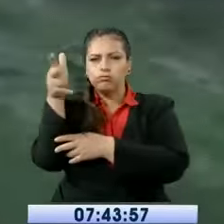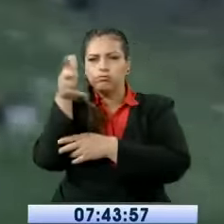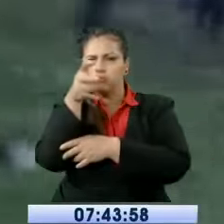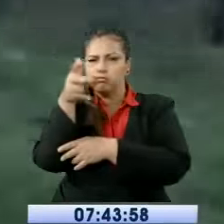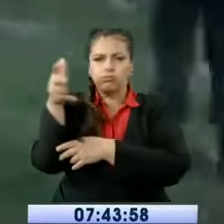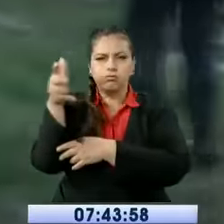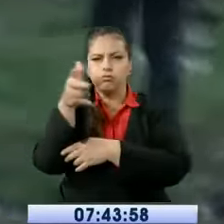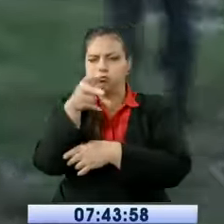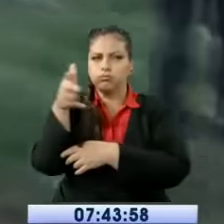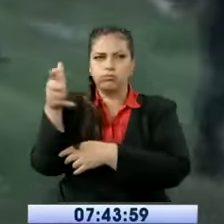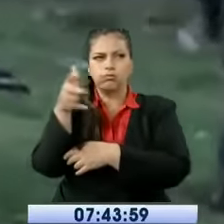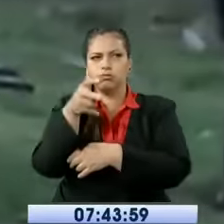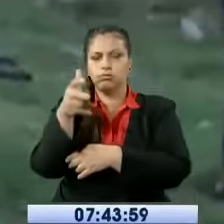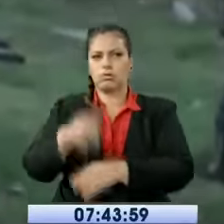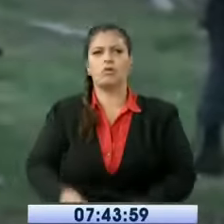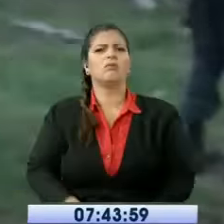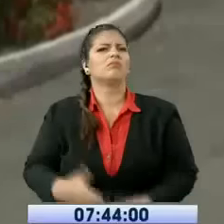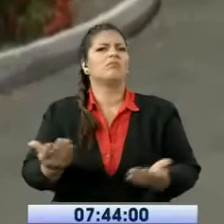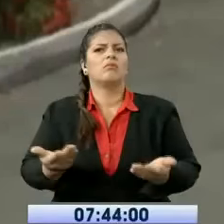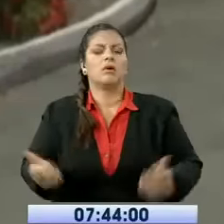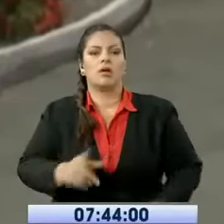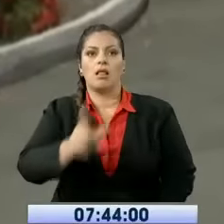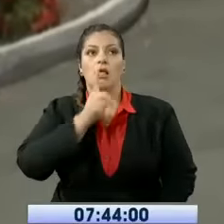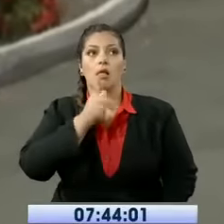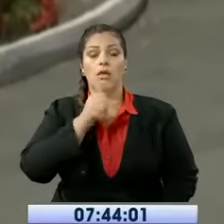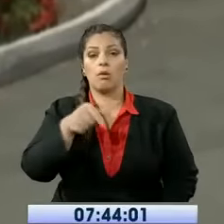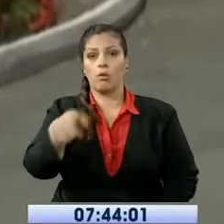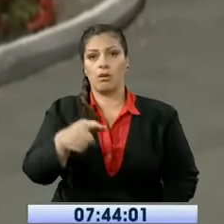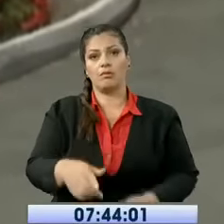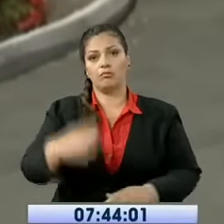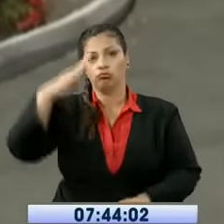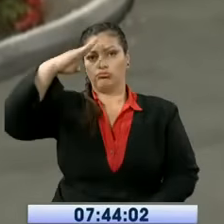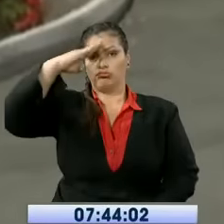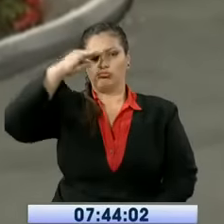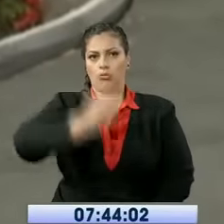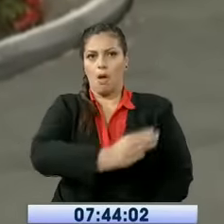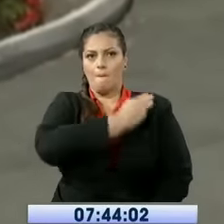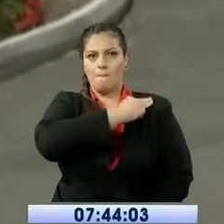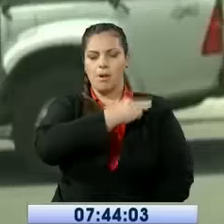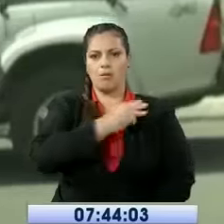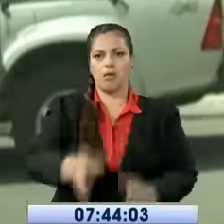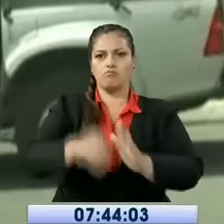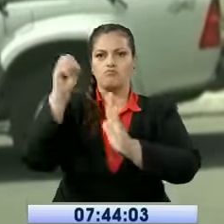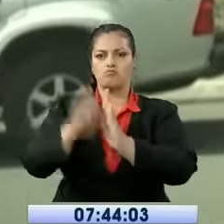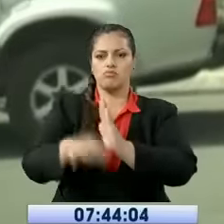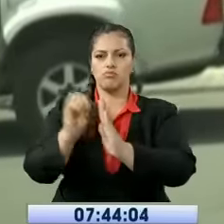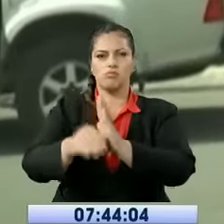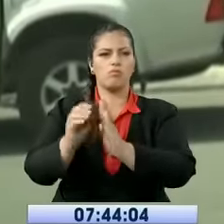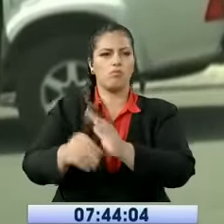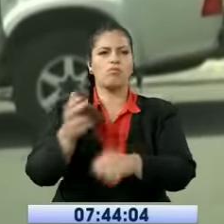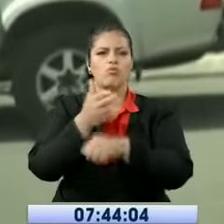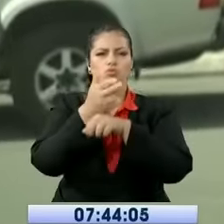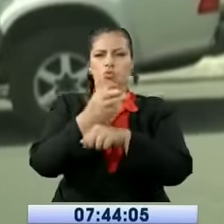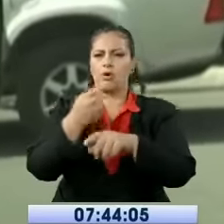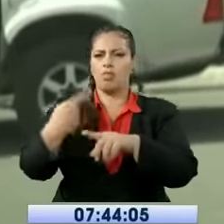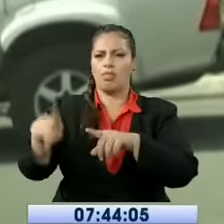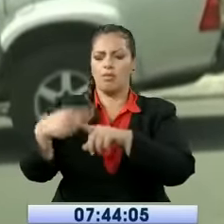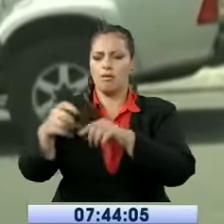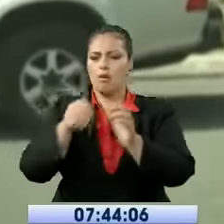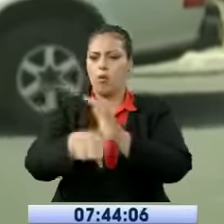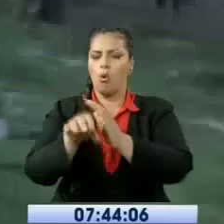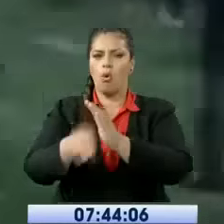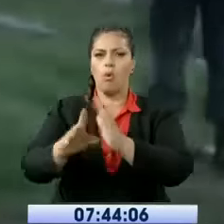Este video fue grabado segundos después de la explosión. En las imágenes se puede apreciar la desesperación de los soldados que en medio de la confusión intentaban auxiliar